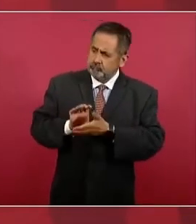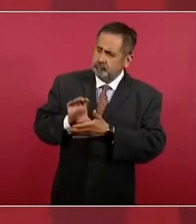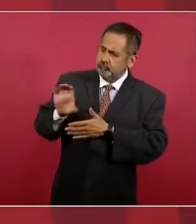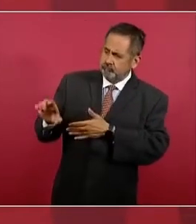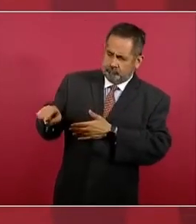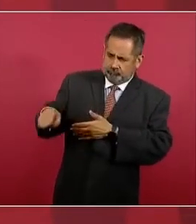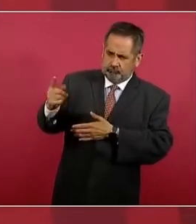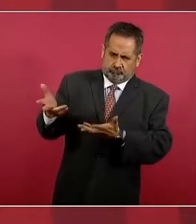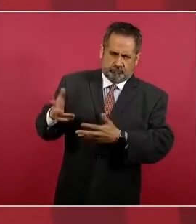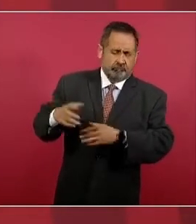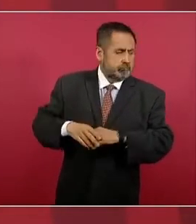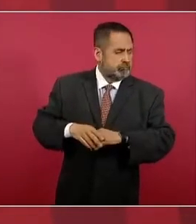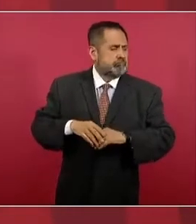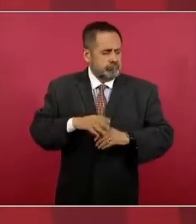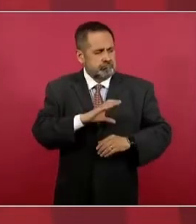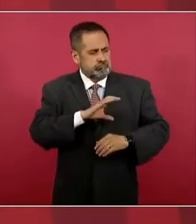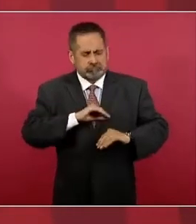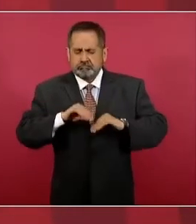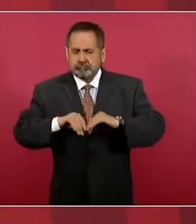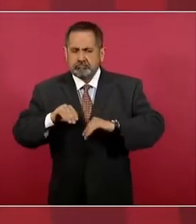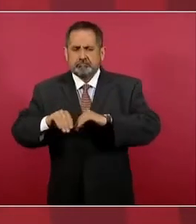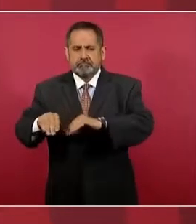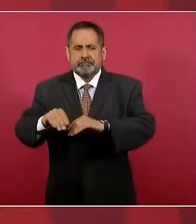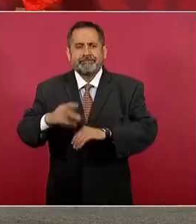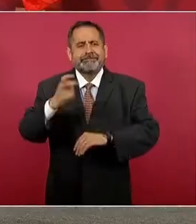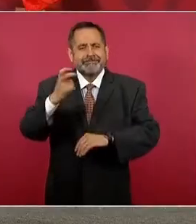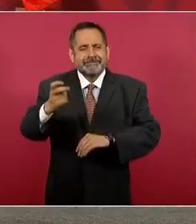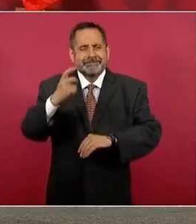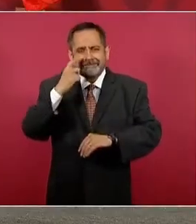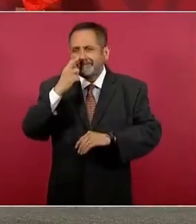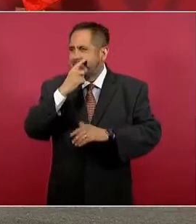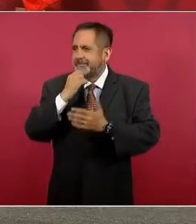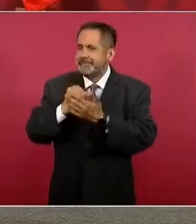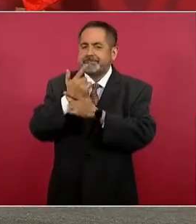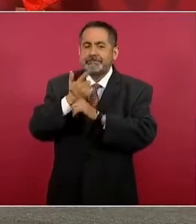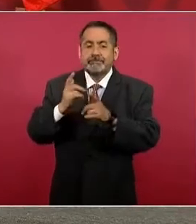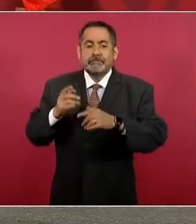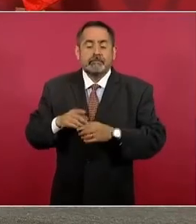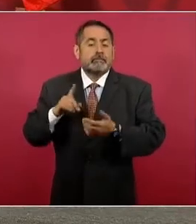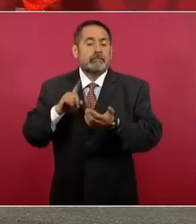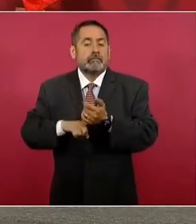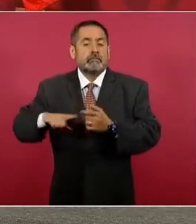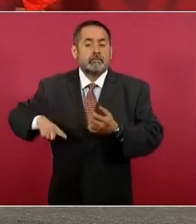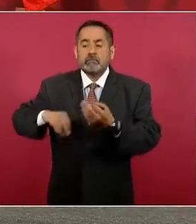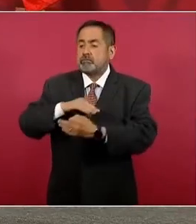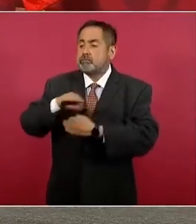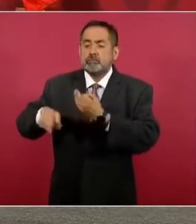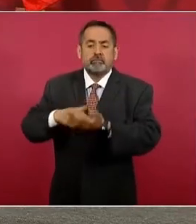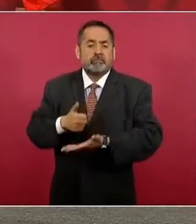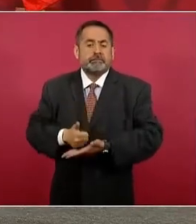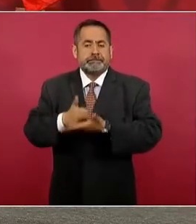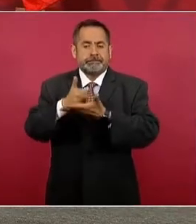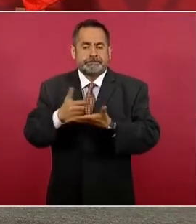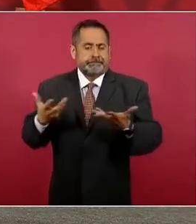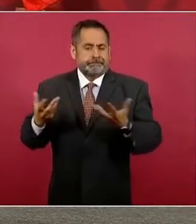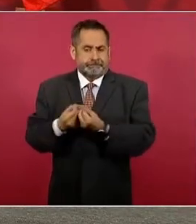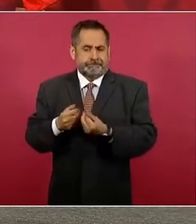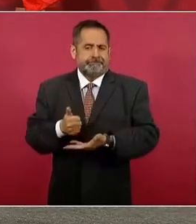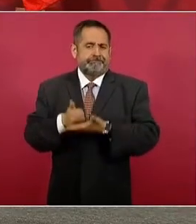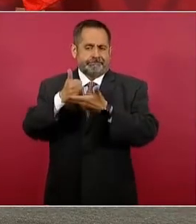recursos, eso es democracia, ¿no? Es el gobierno de todos, todos ayudamos.